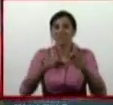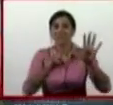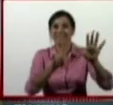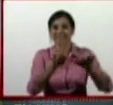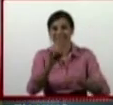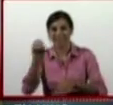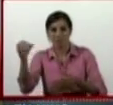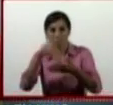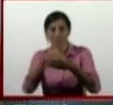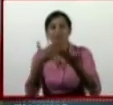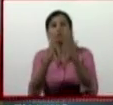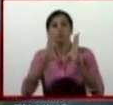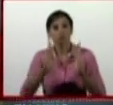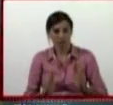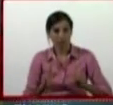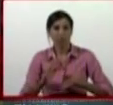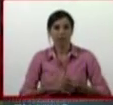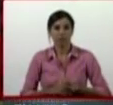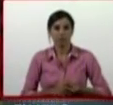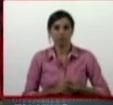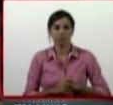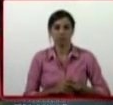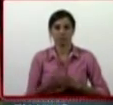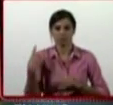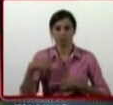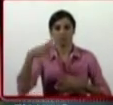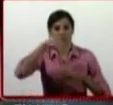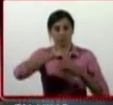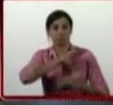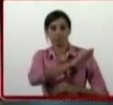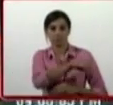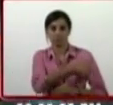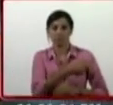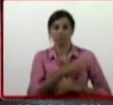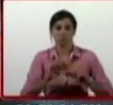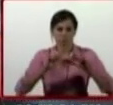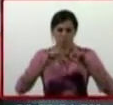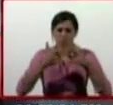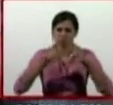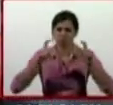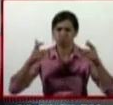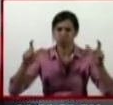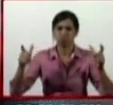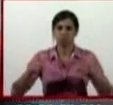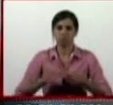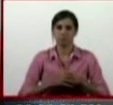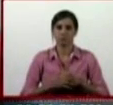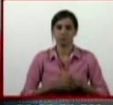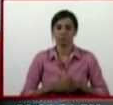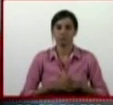2.600.000 estudiantes tenemos en las universidades de nuestra patria.